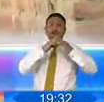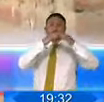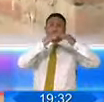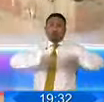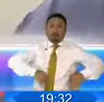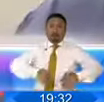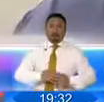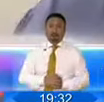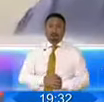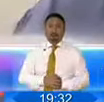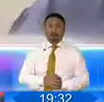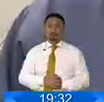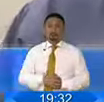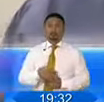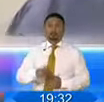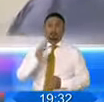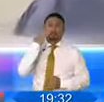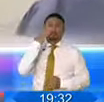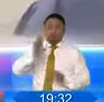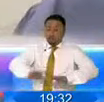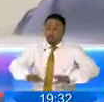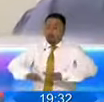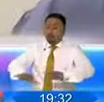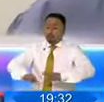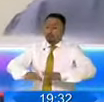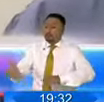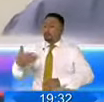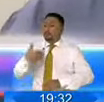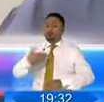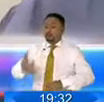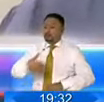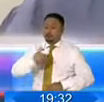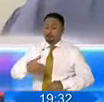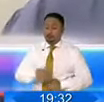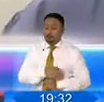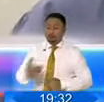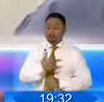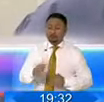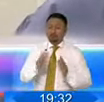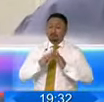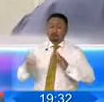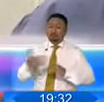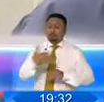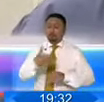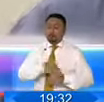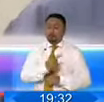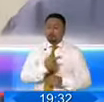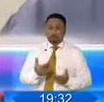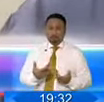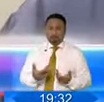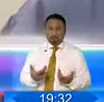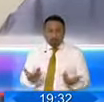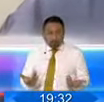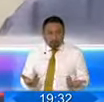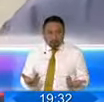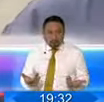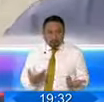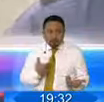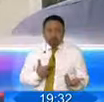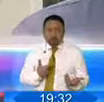abajo. Mami, mami, despiértate, levántate, vamos por donde vamos saliendo. No